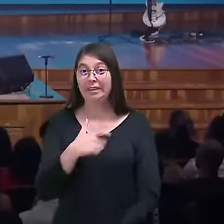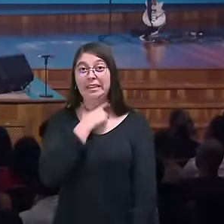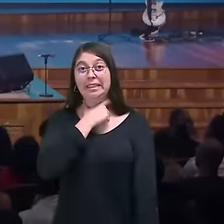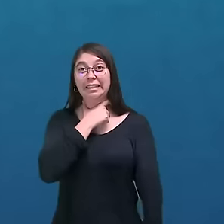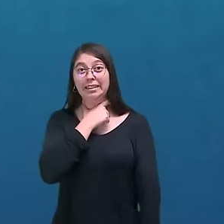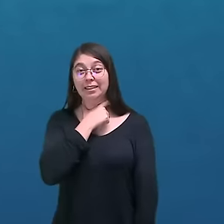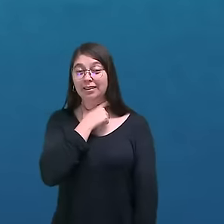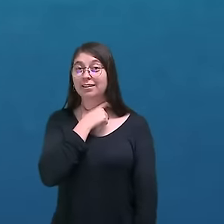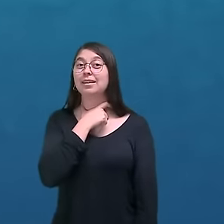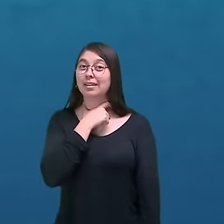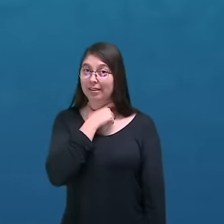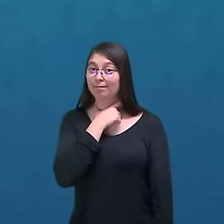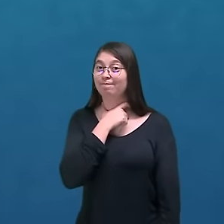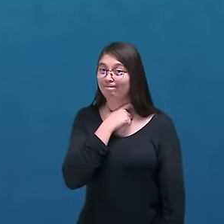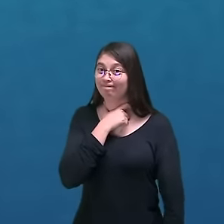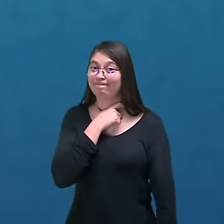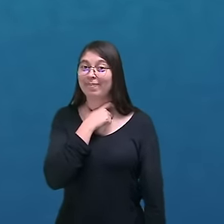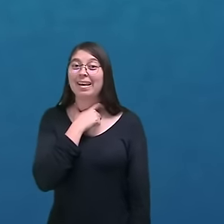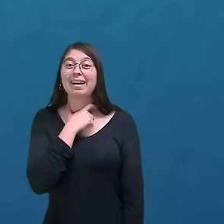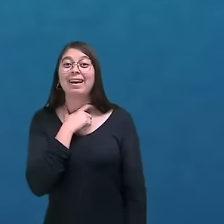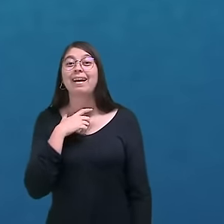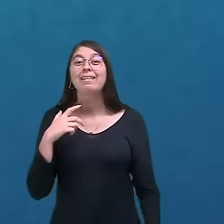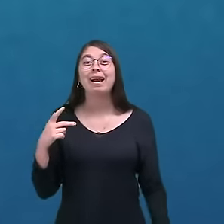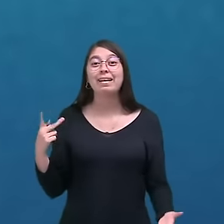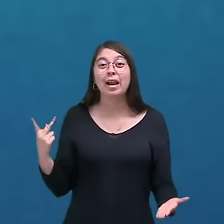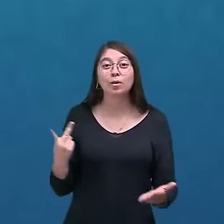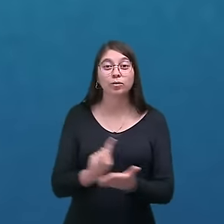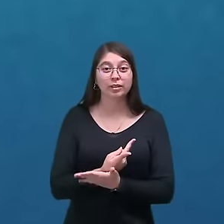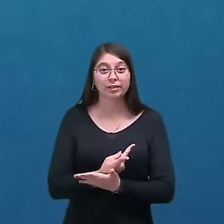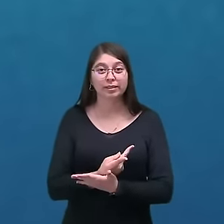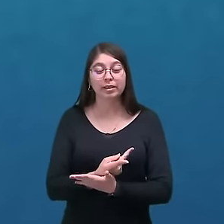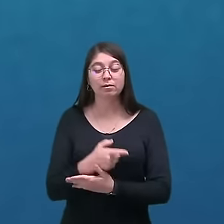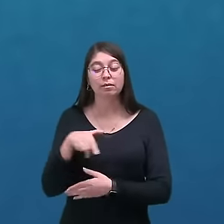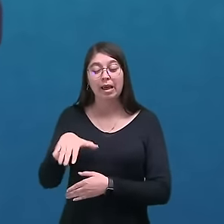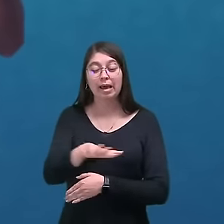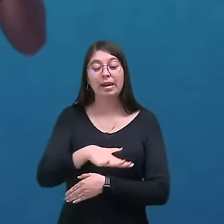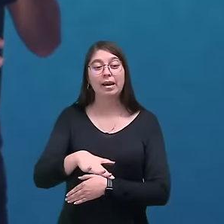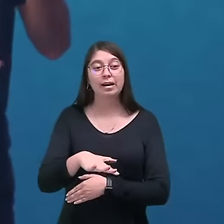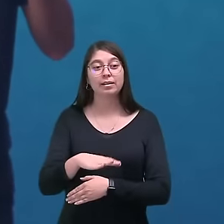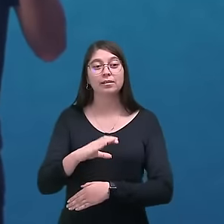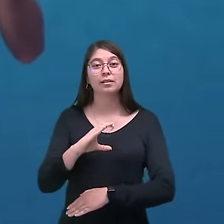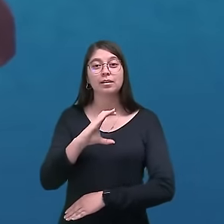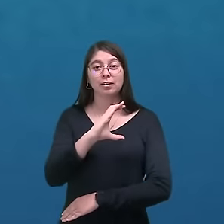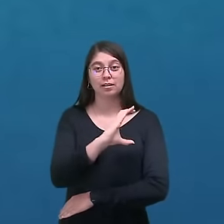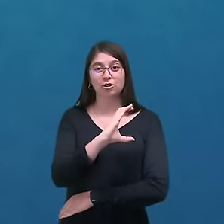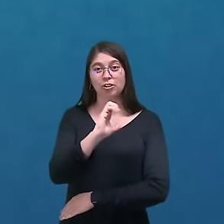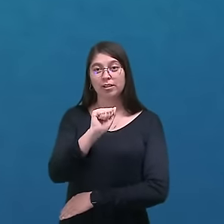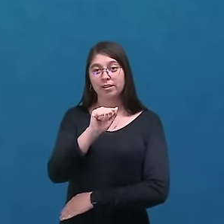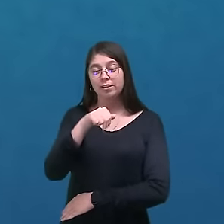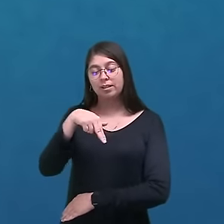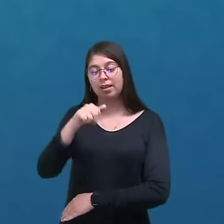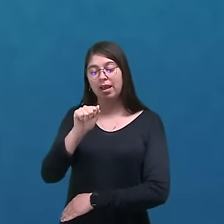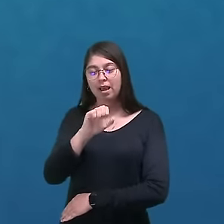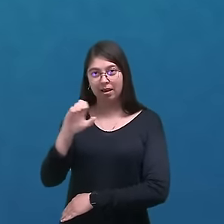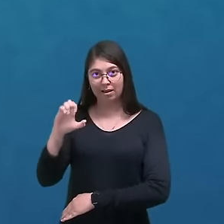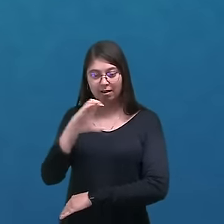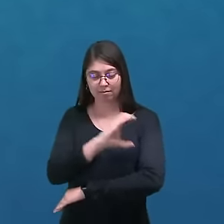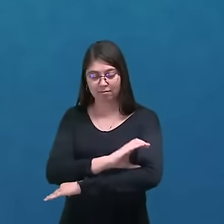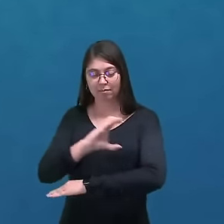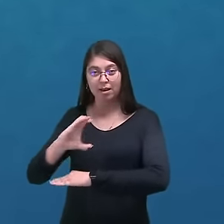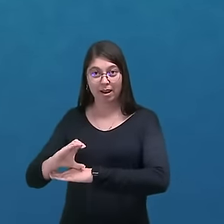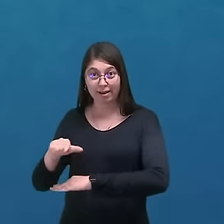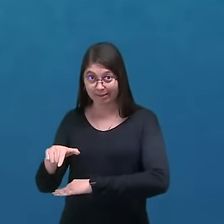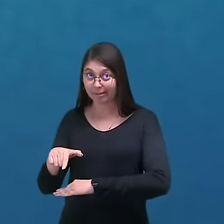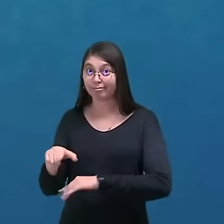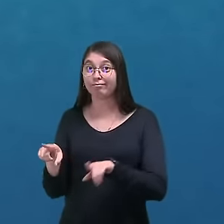Esta crisis alcanzó hasta la tierra de Canaán, a tierra prometida, a tierra de Dios. También